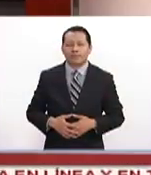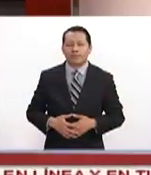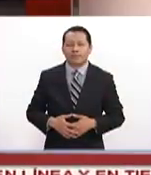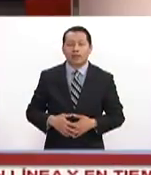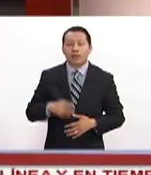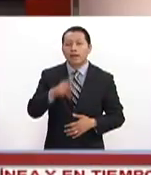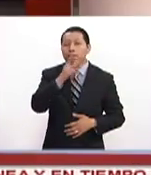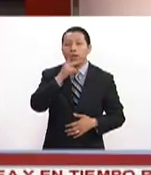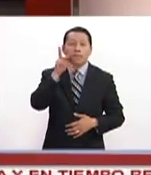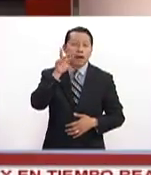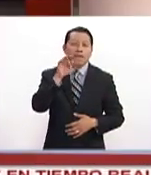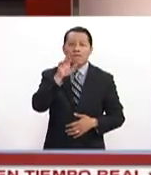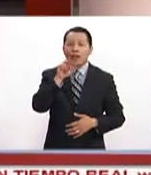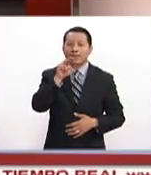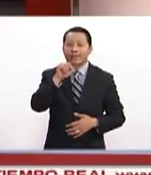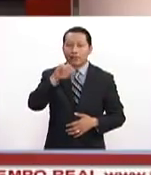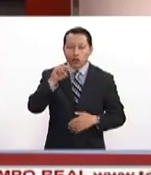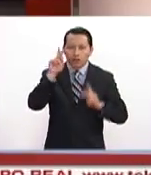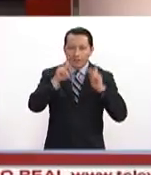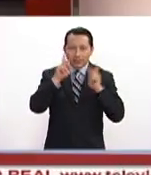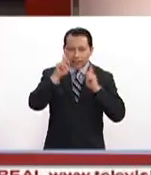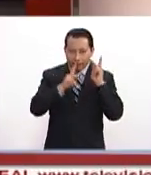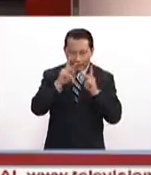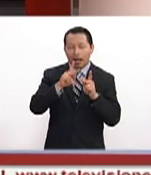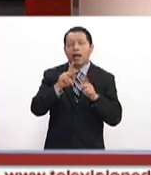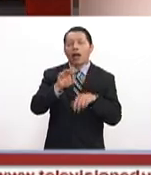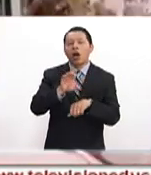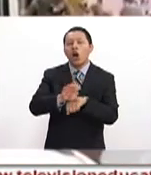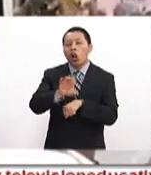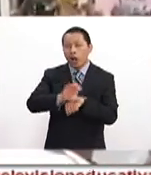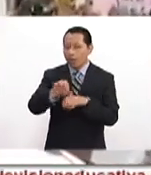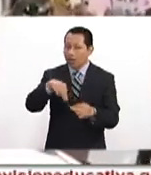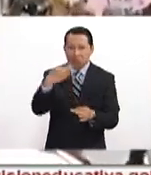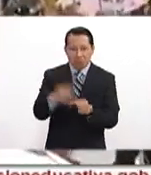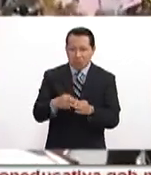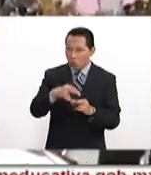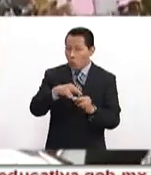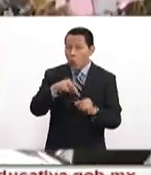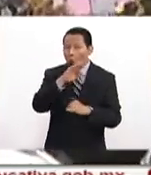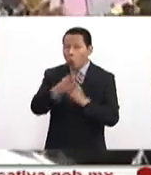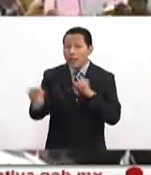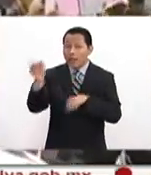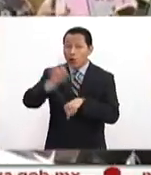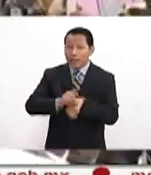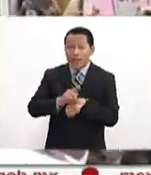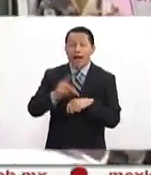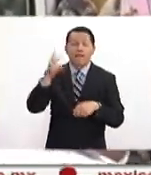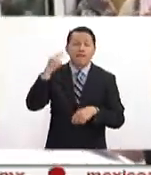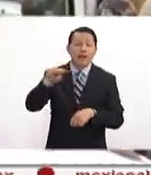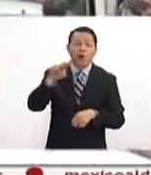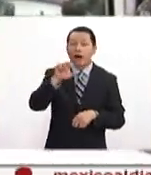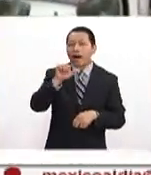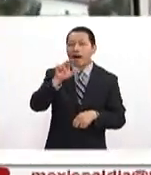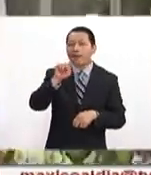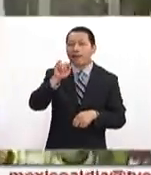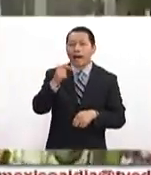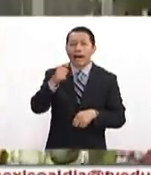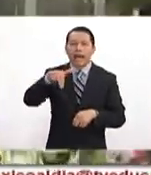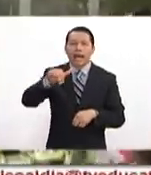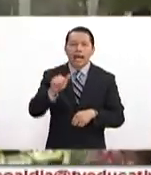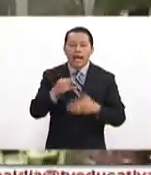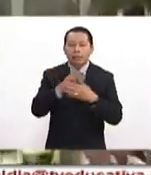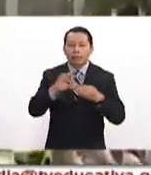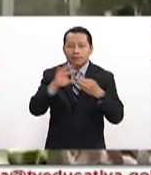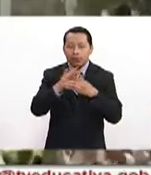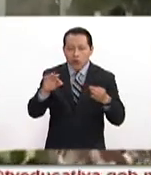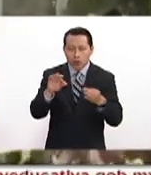El Papa Francisco terminó su visita a Colombia. En su último día de actividades, el Papa viajó a Cartagena y desde ahí habló sobre la